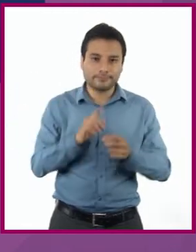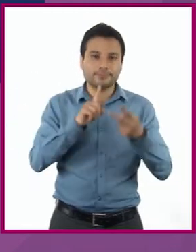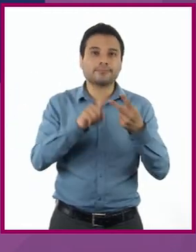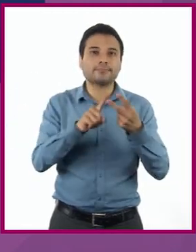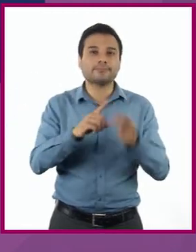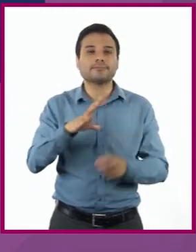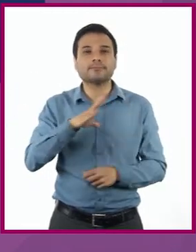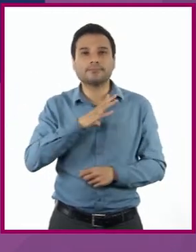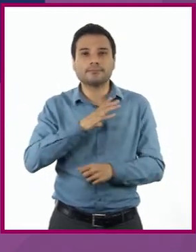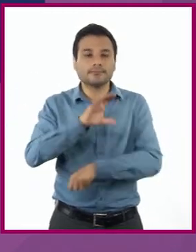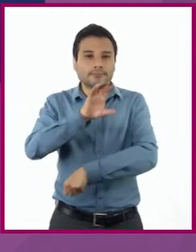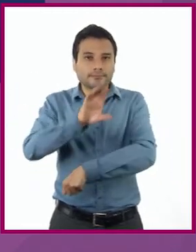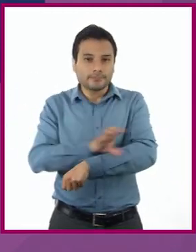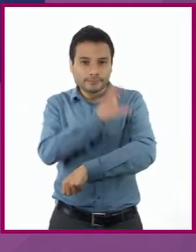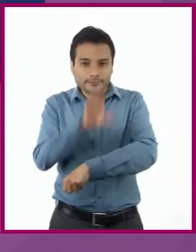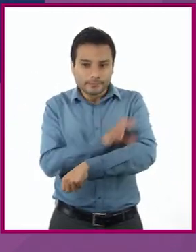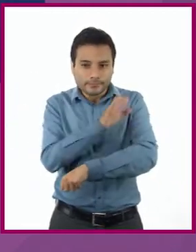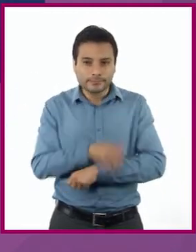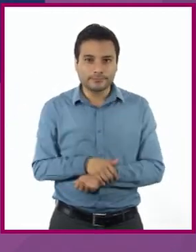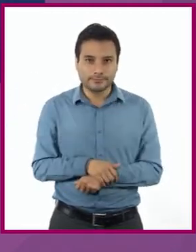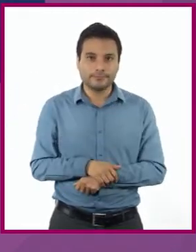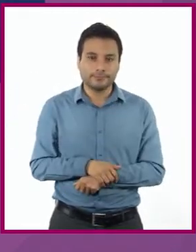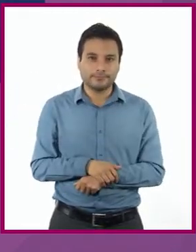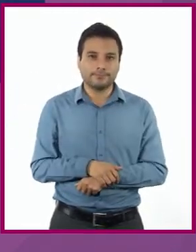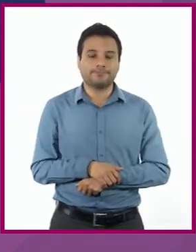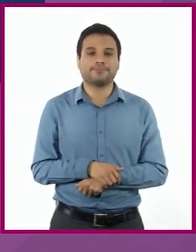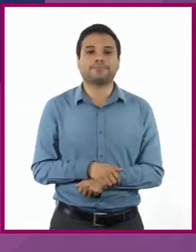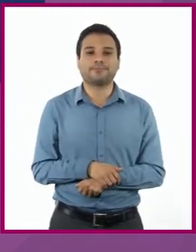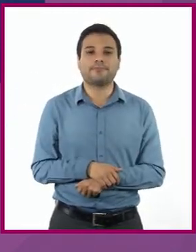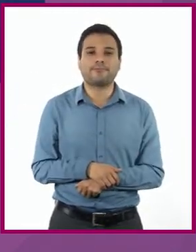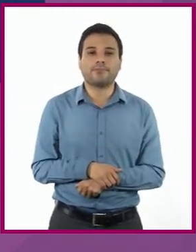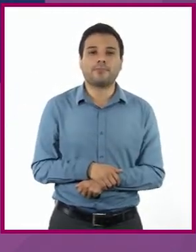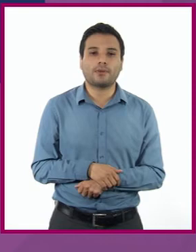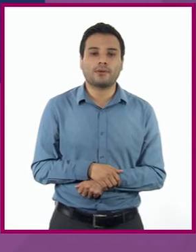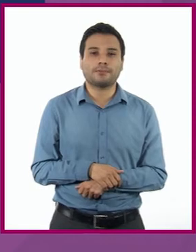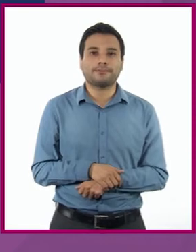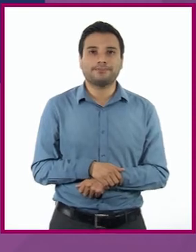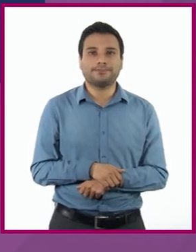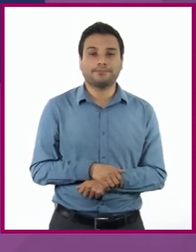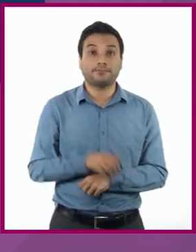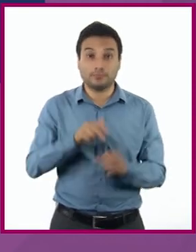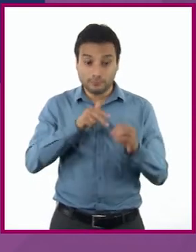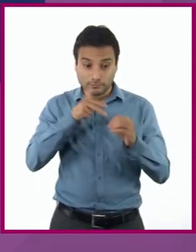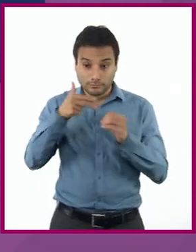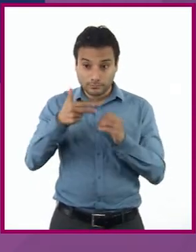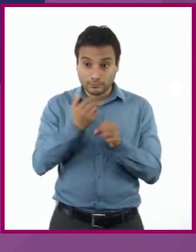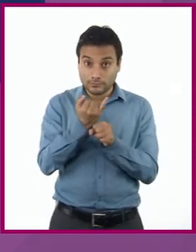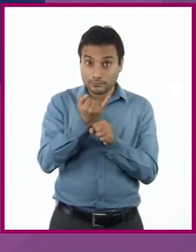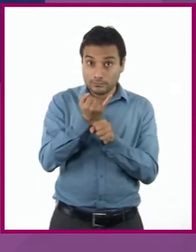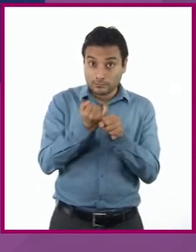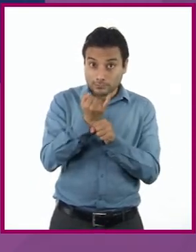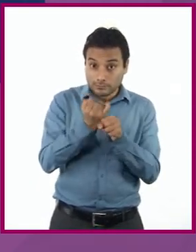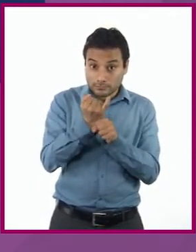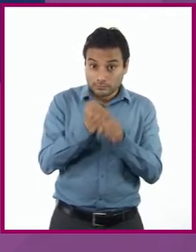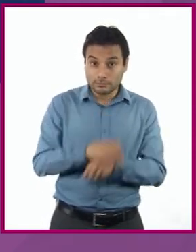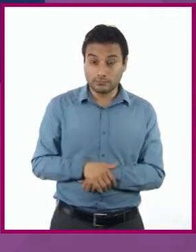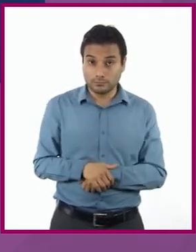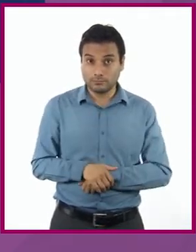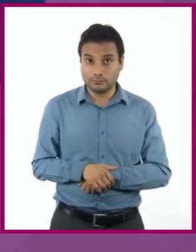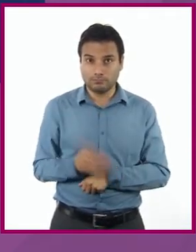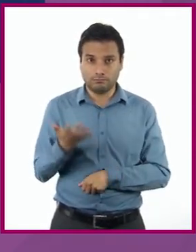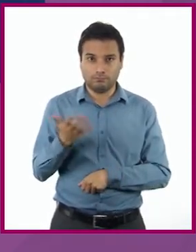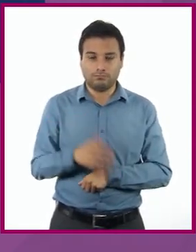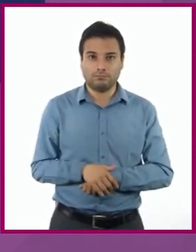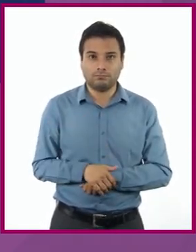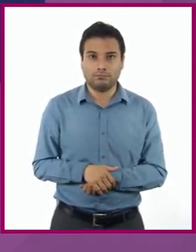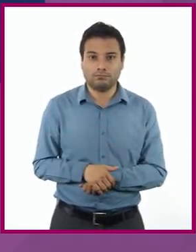paneles solares que les proveen de energía para funcionar. Los satélites capturan los datos y los descargan en estaciones terrenas,